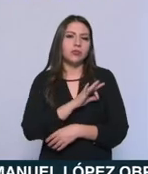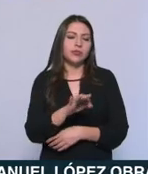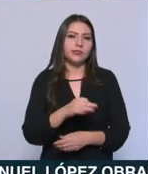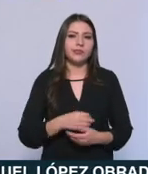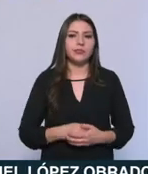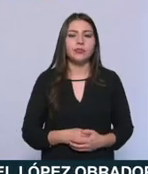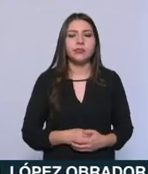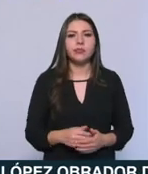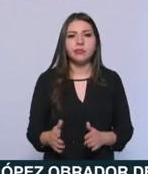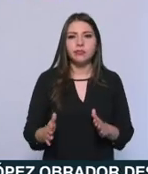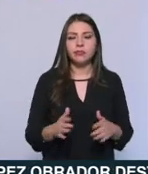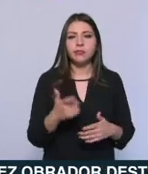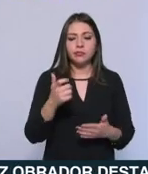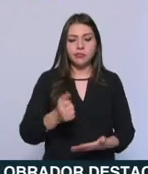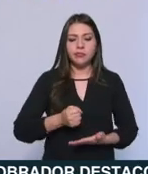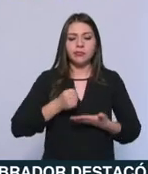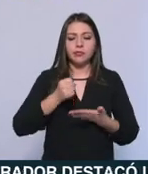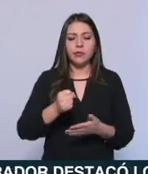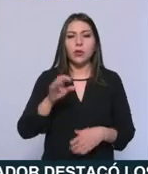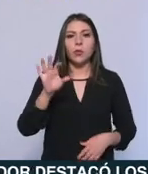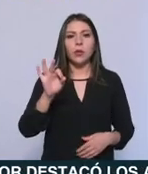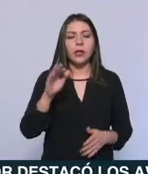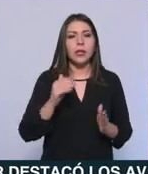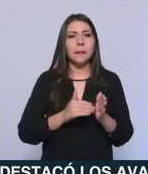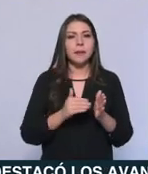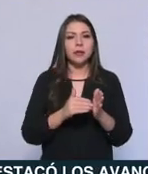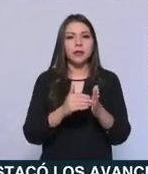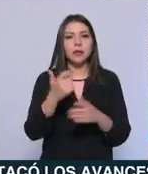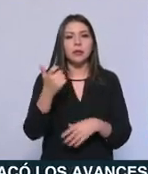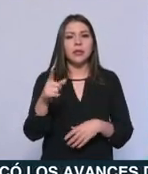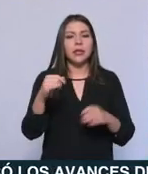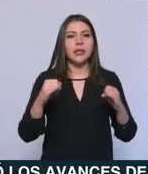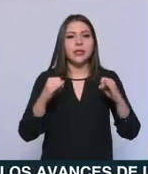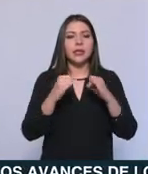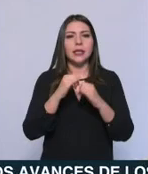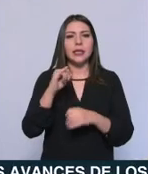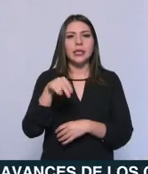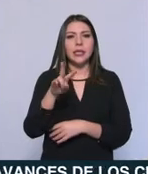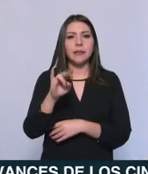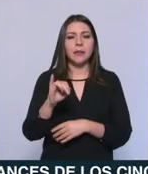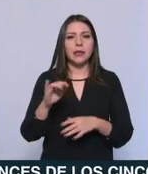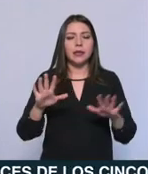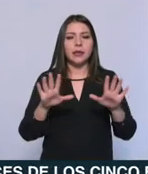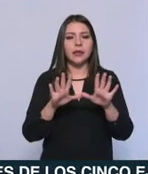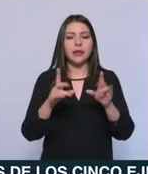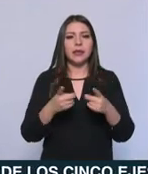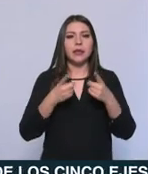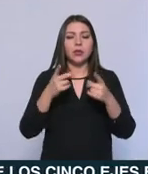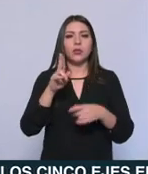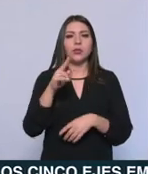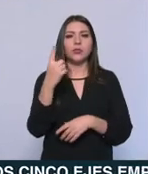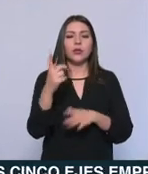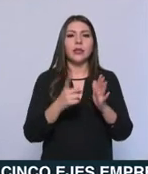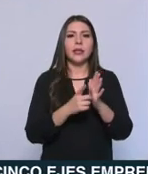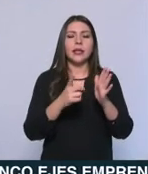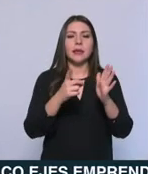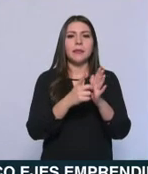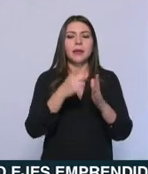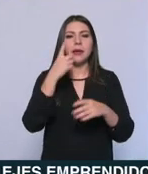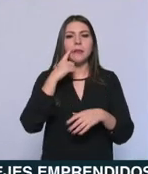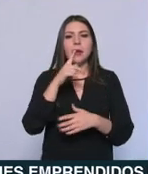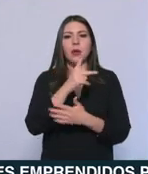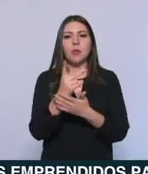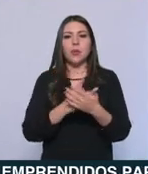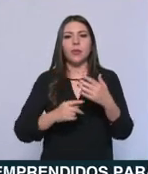Mire, con una inversión de más de 40 millones de pesos, el Instituto de Vivienda de la ciudad entregó 81 departamentos a beneficiarios del programa Vivienda